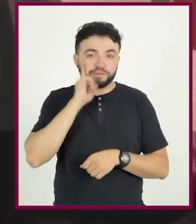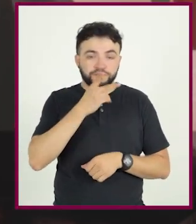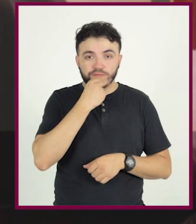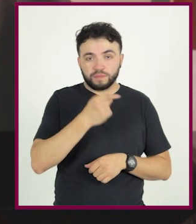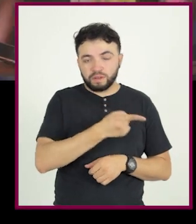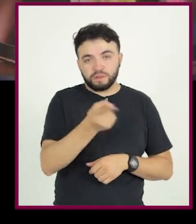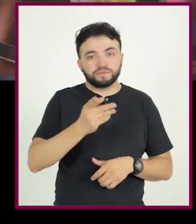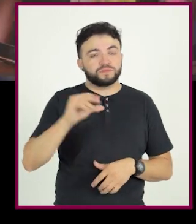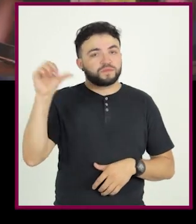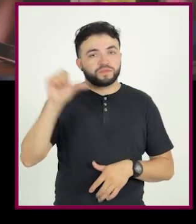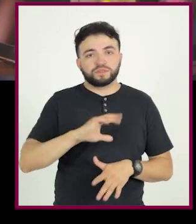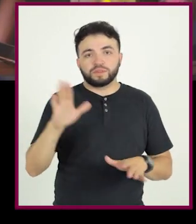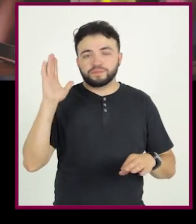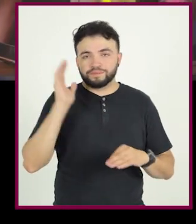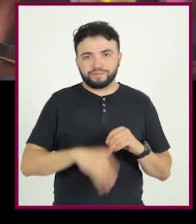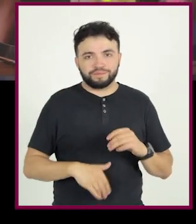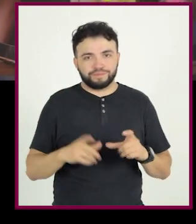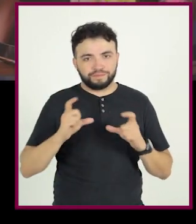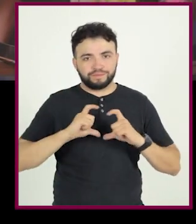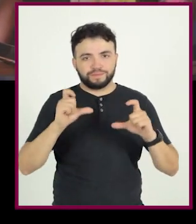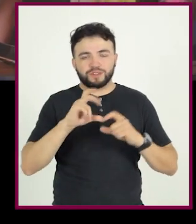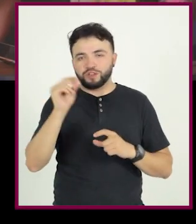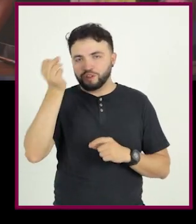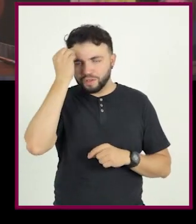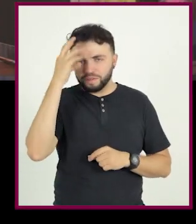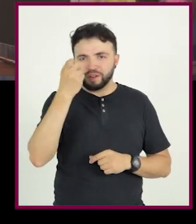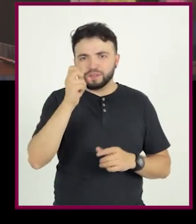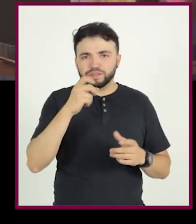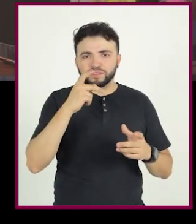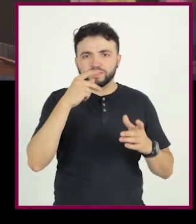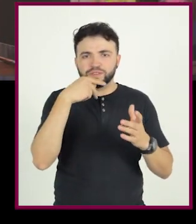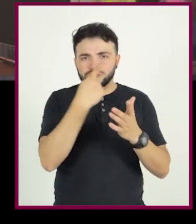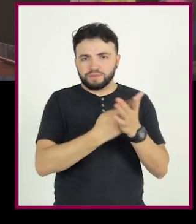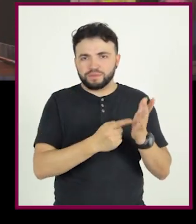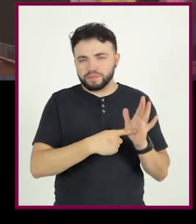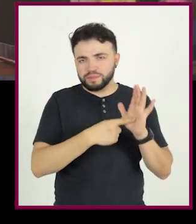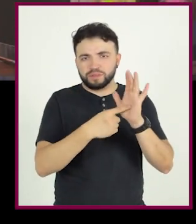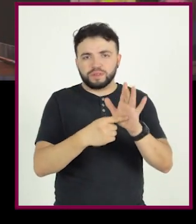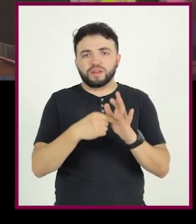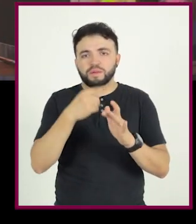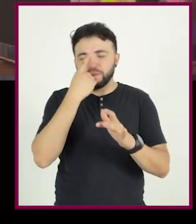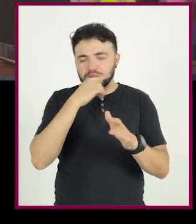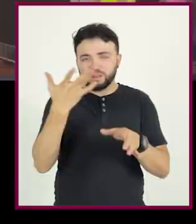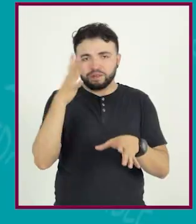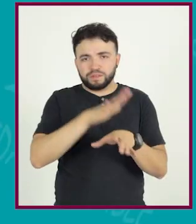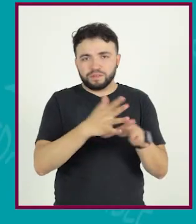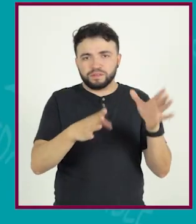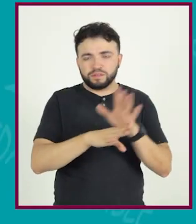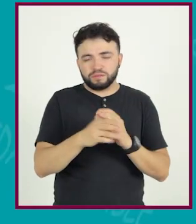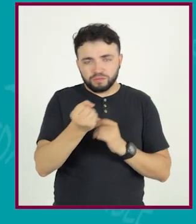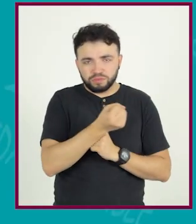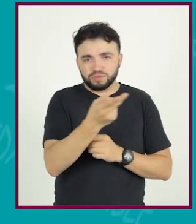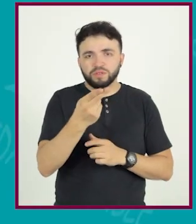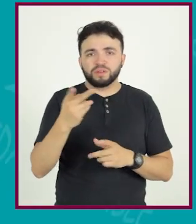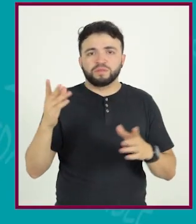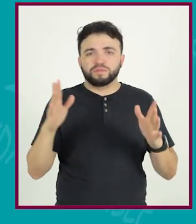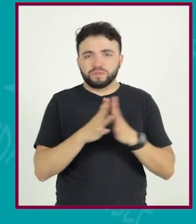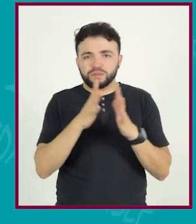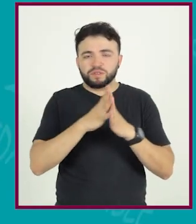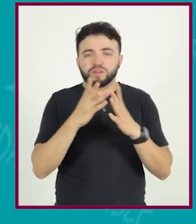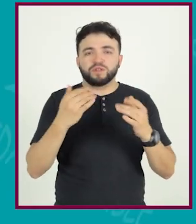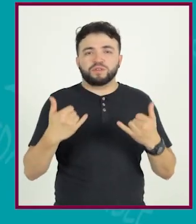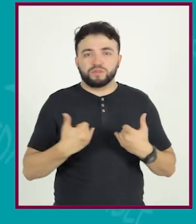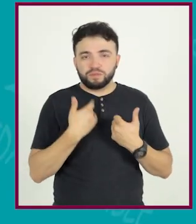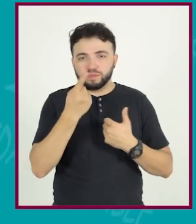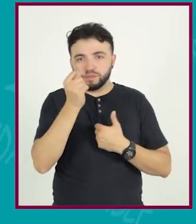Amigas y amigos, por hoy nuestro videoblog ha terminado. No olviden que este programa lo construimos con ustedes. Participen en Jóvenes en